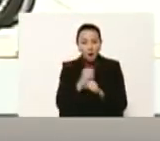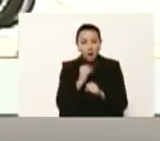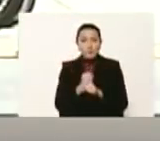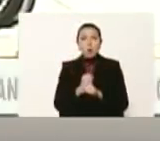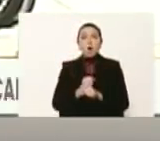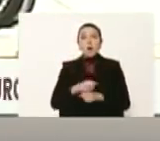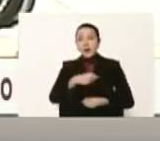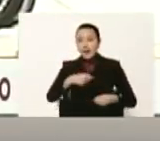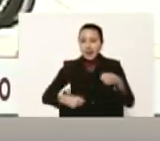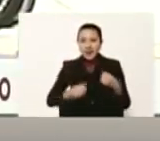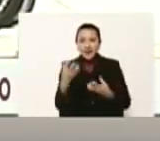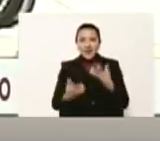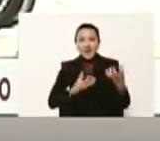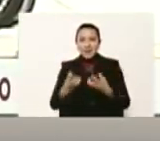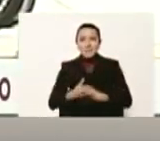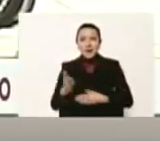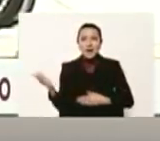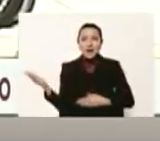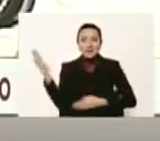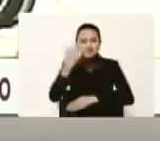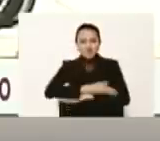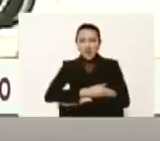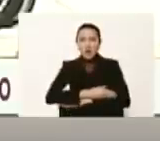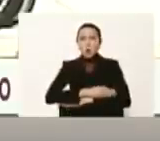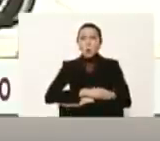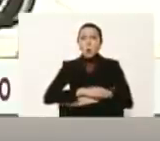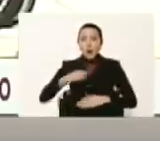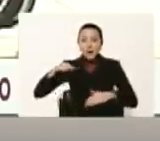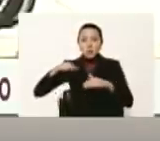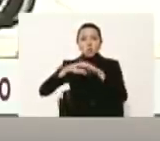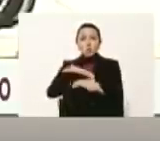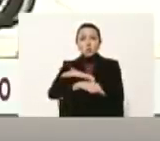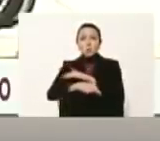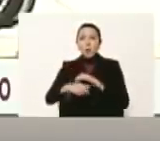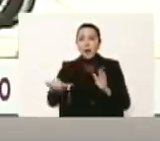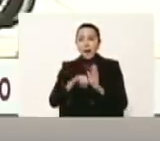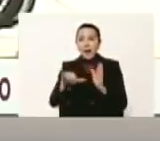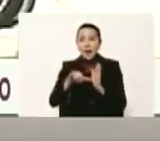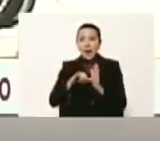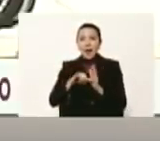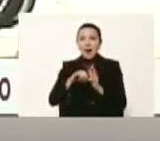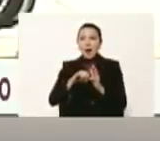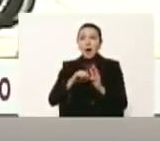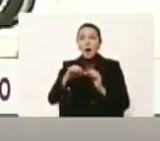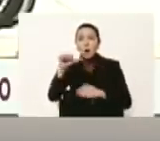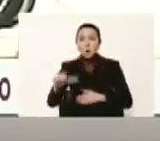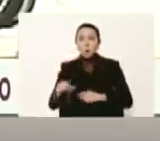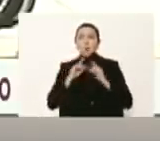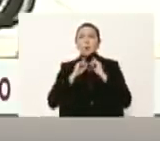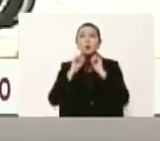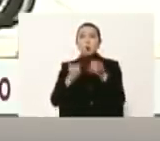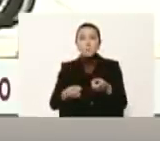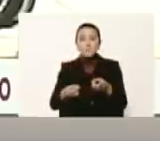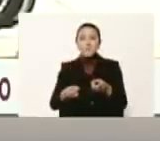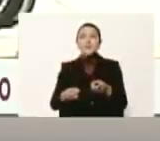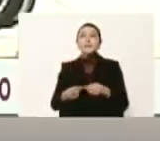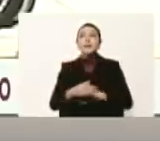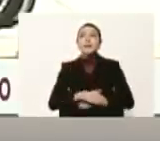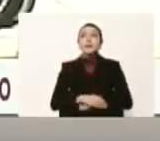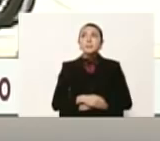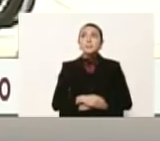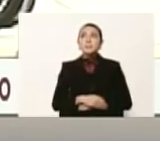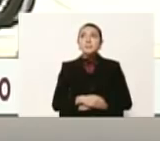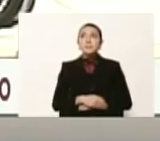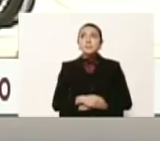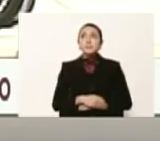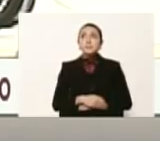transporte, todos cerraron el túnel, ¿verdad? De la sur, la autopista sur hacia que